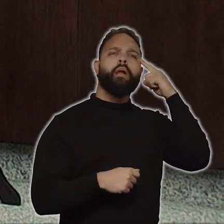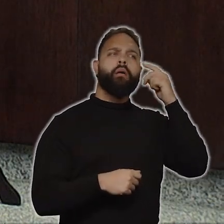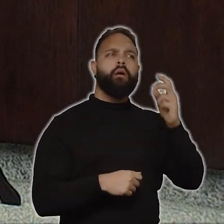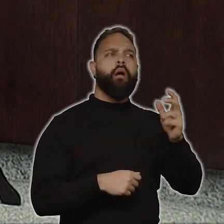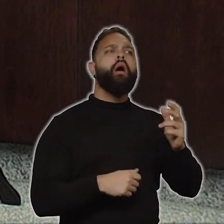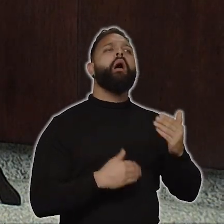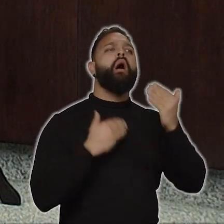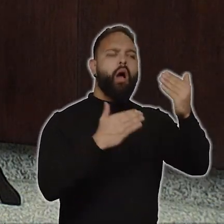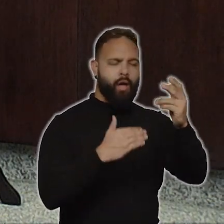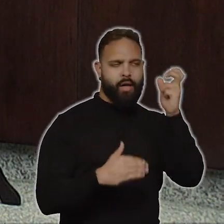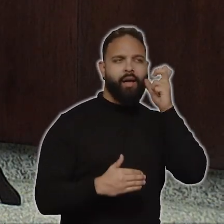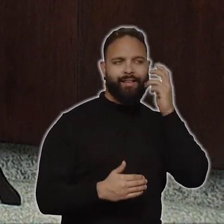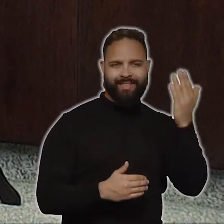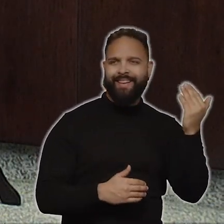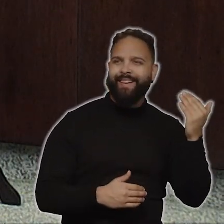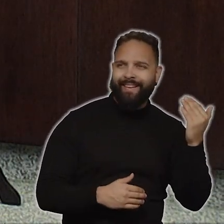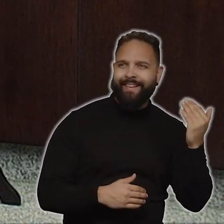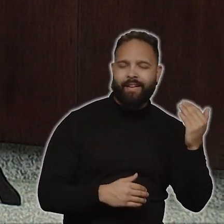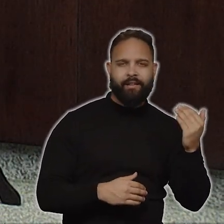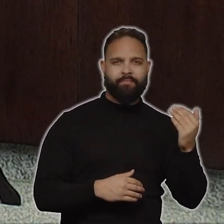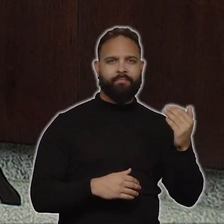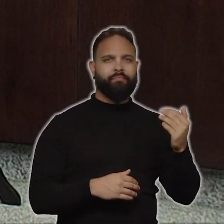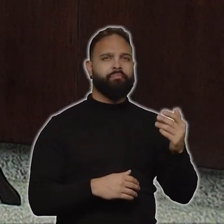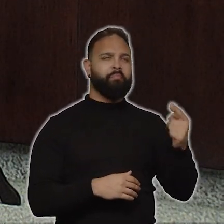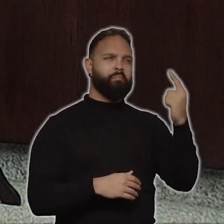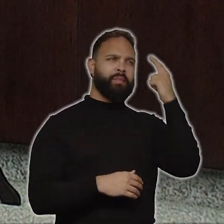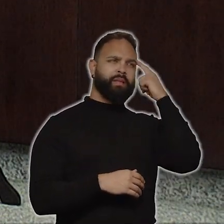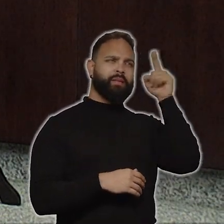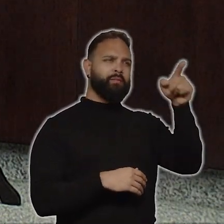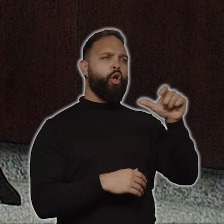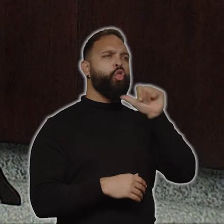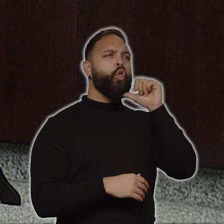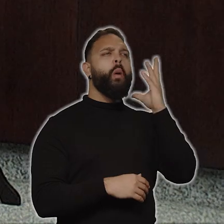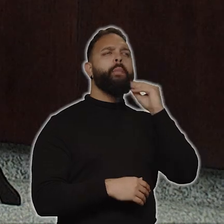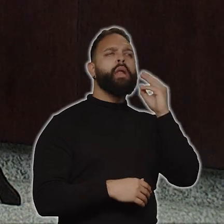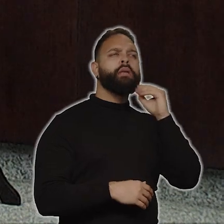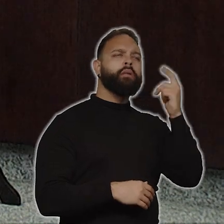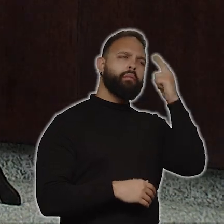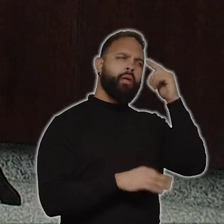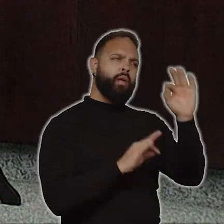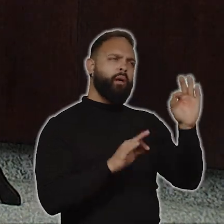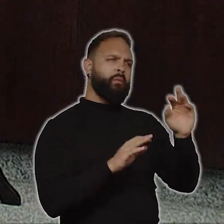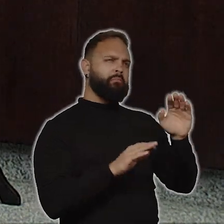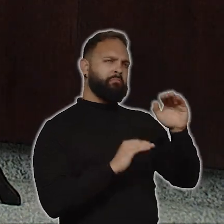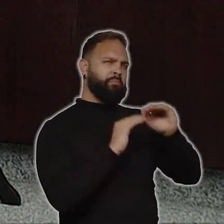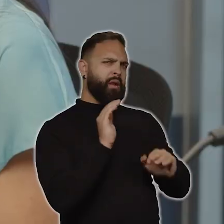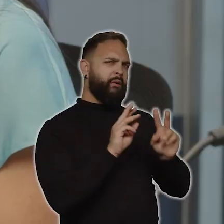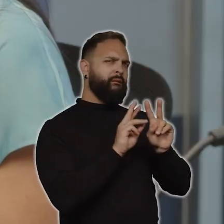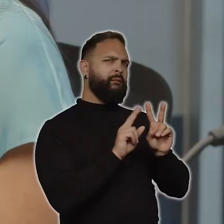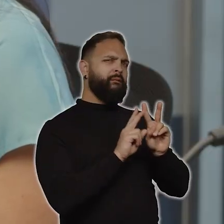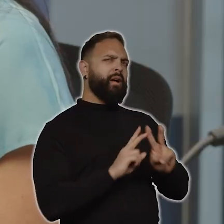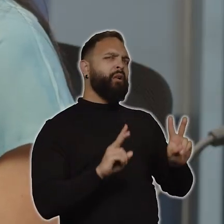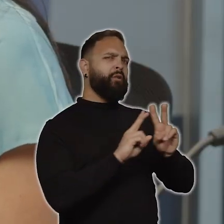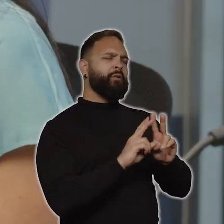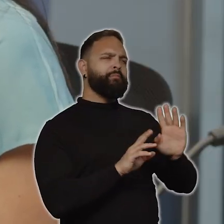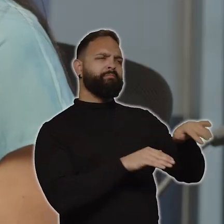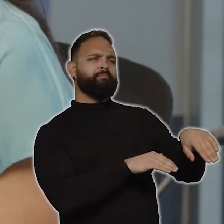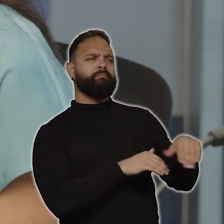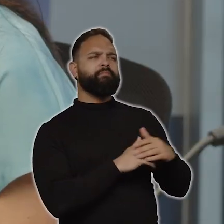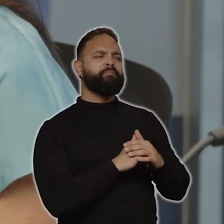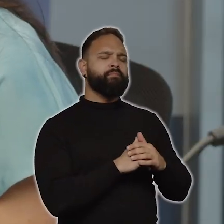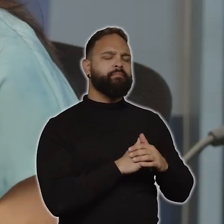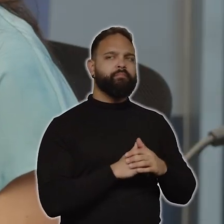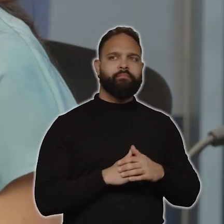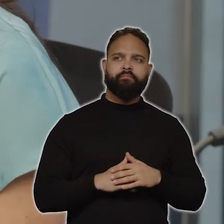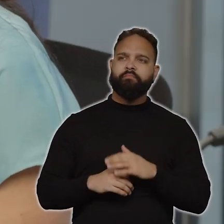ser escuchada, como si su experiencia de vida, por ser menor, tuviera menos valor. Pedro, yo quisiera hablar un